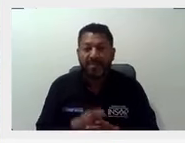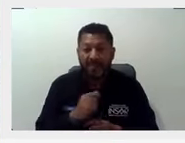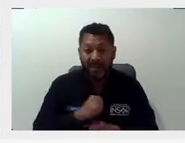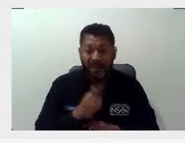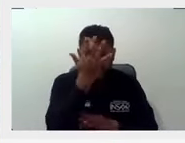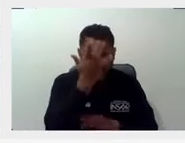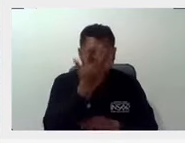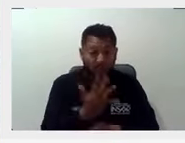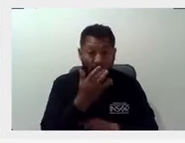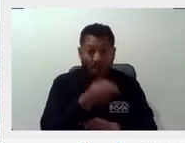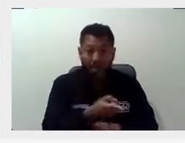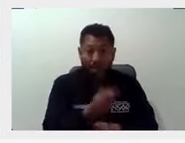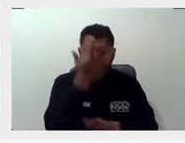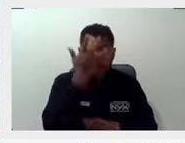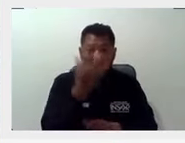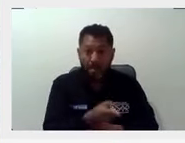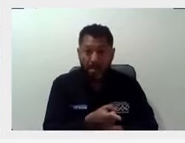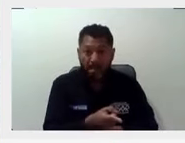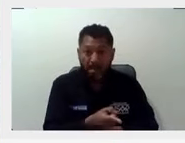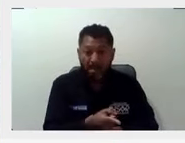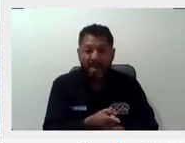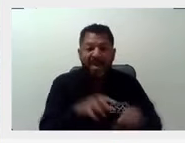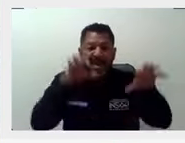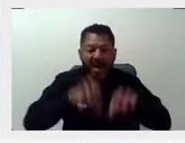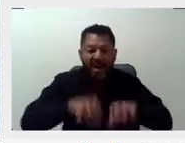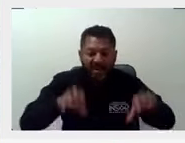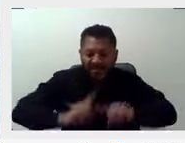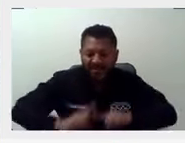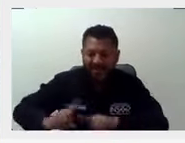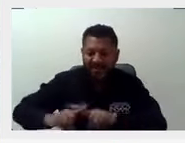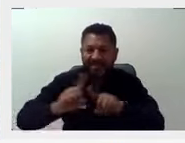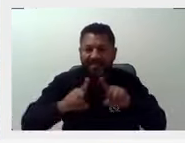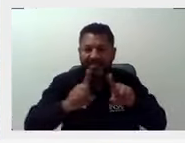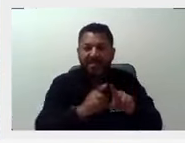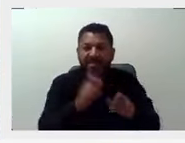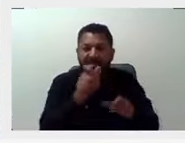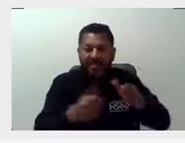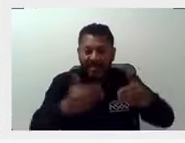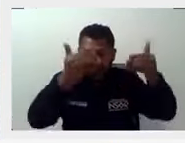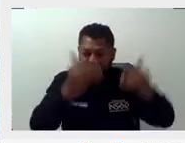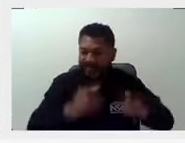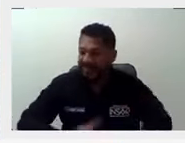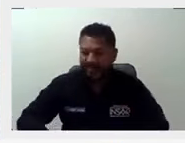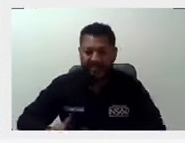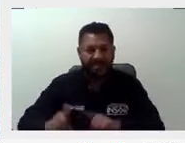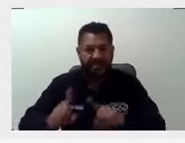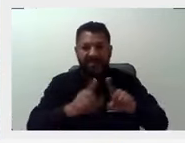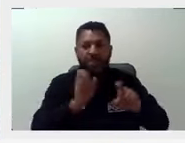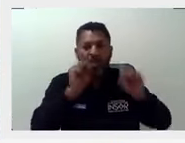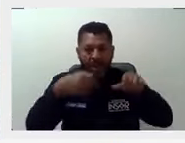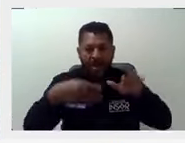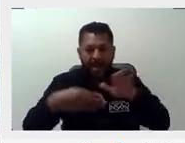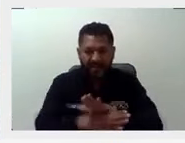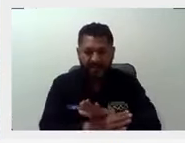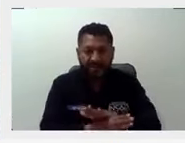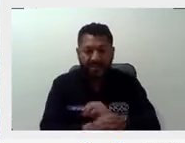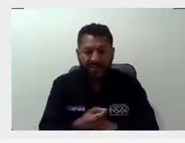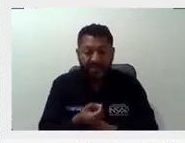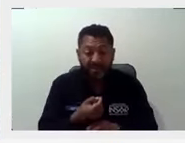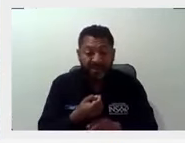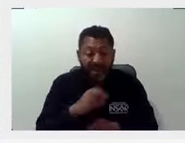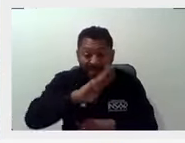Facebook está generando diferentes actividades para diferentes personas con discapacidad a las que pueden acceder. Los miércoles